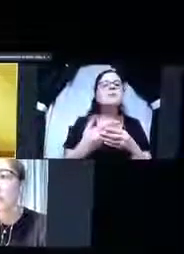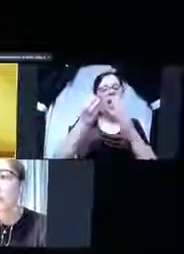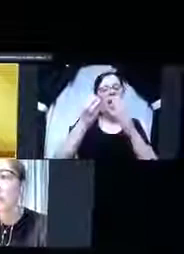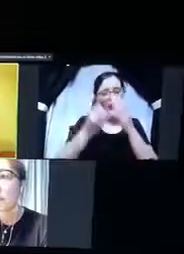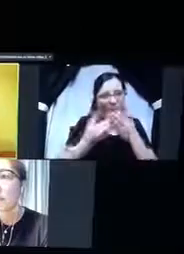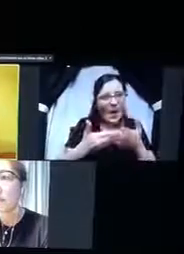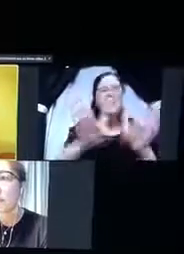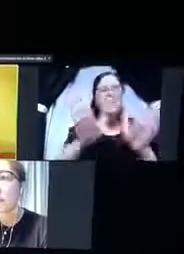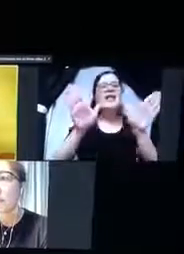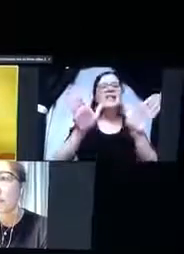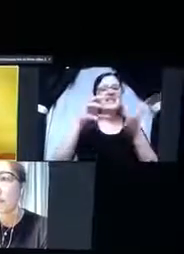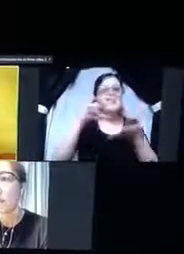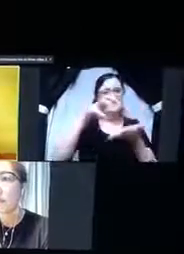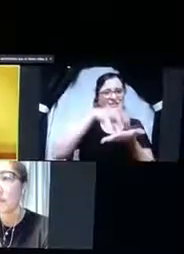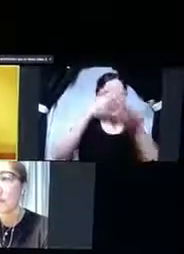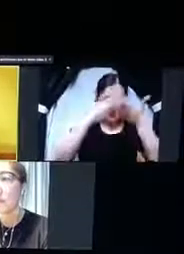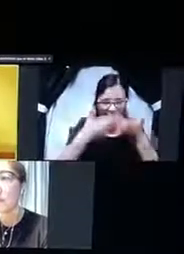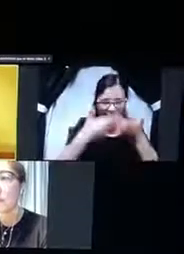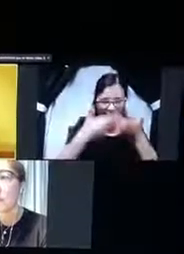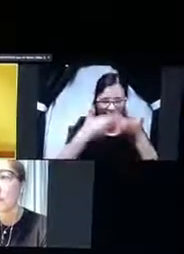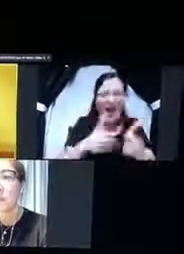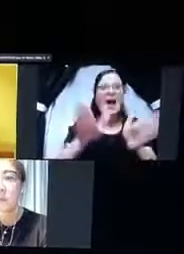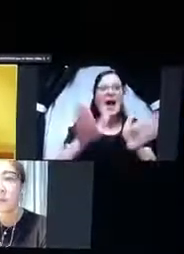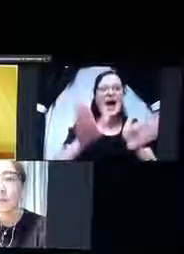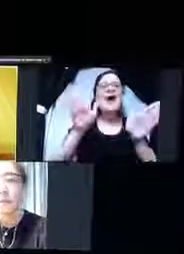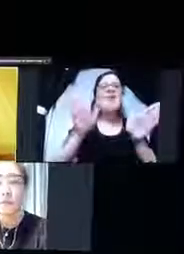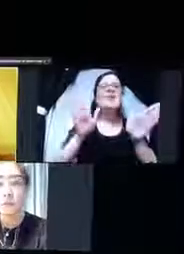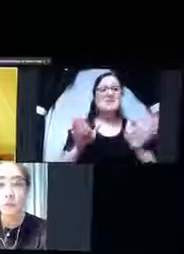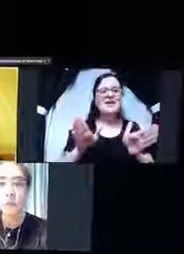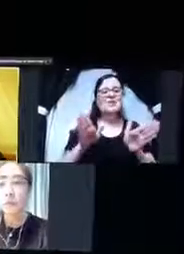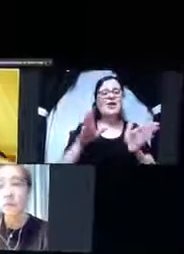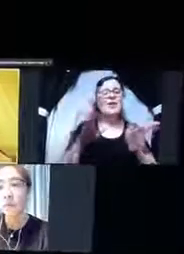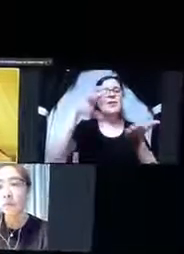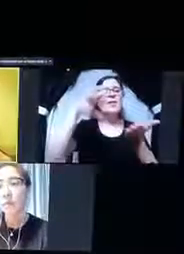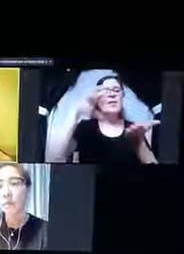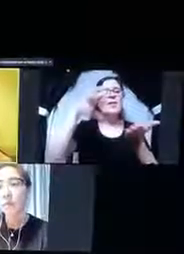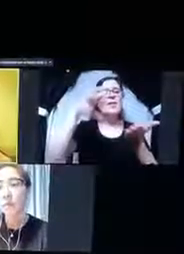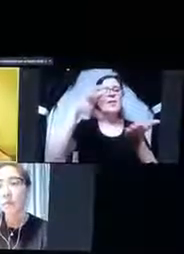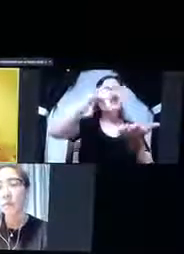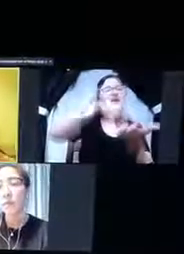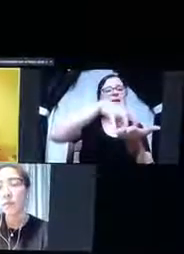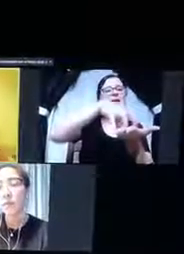estoy orgullosa de haber participado en